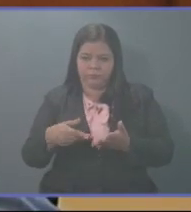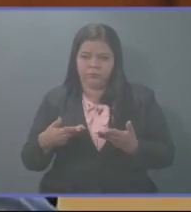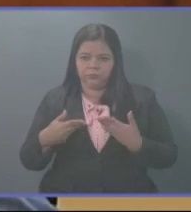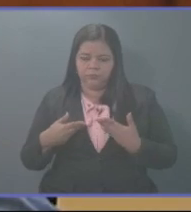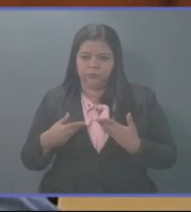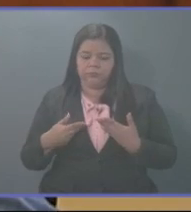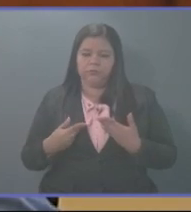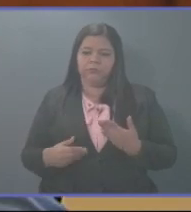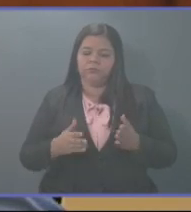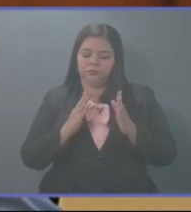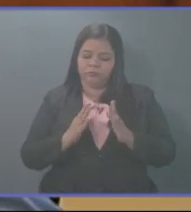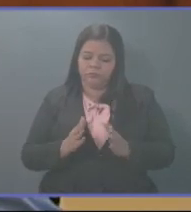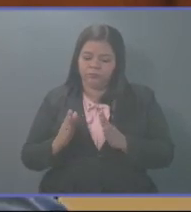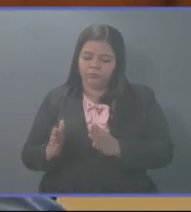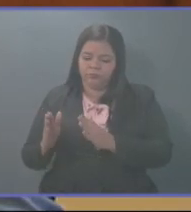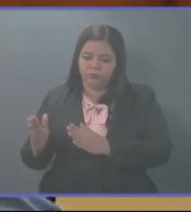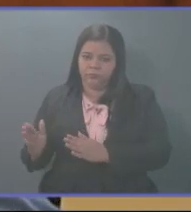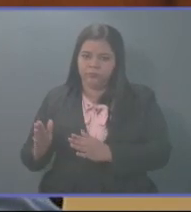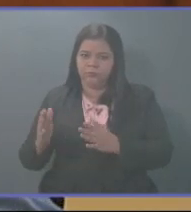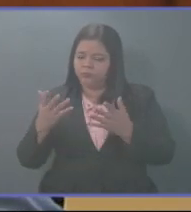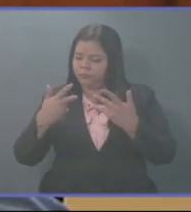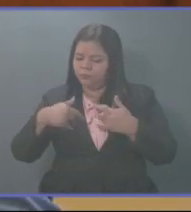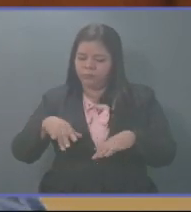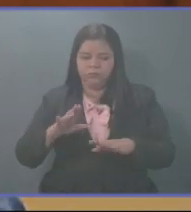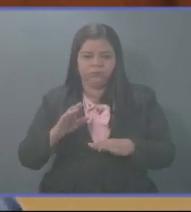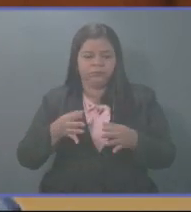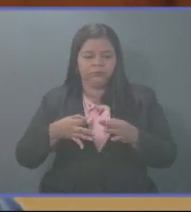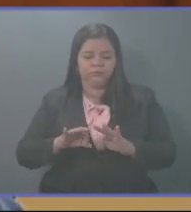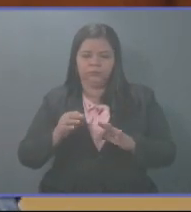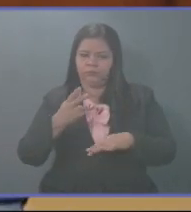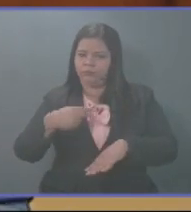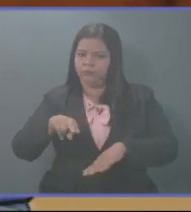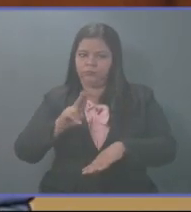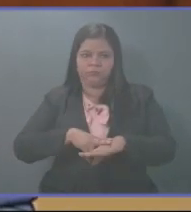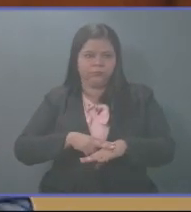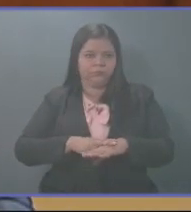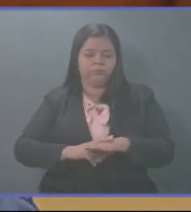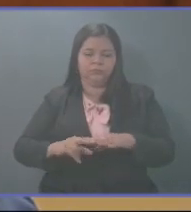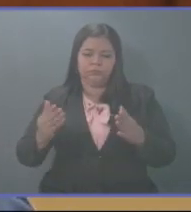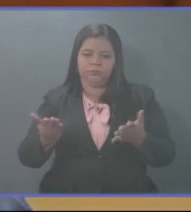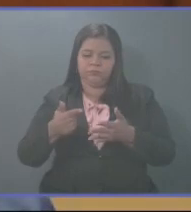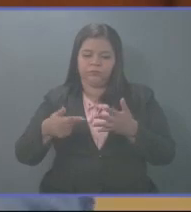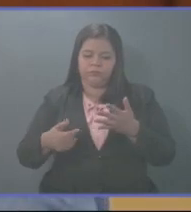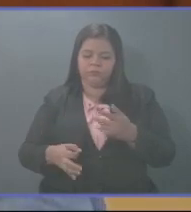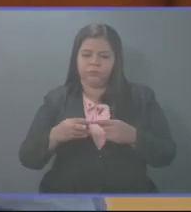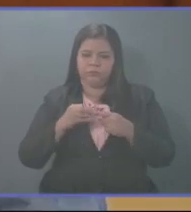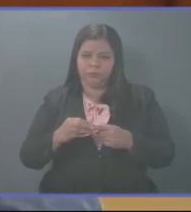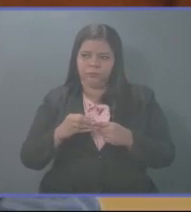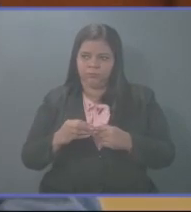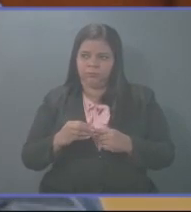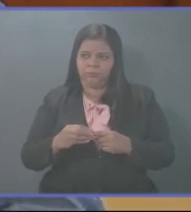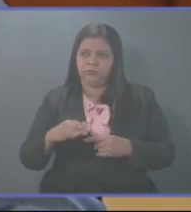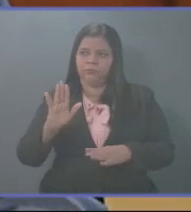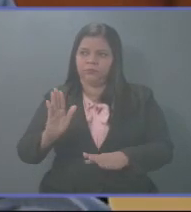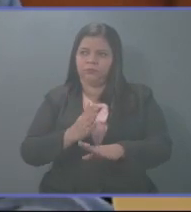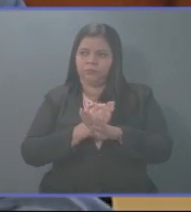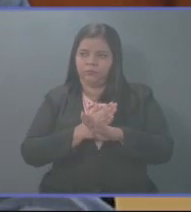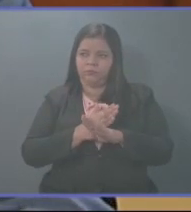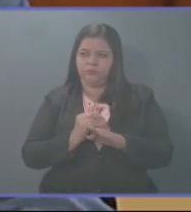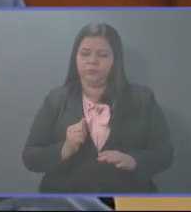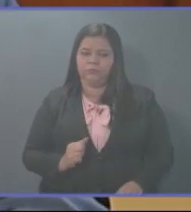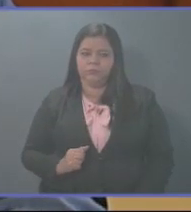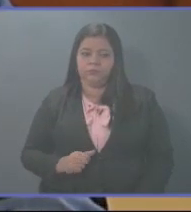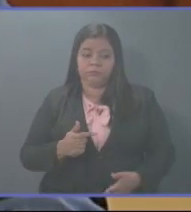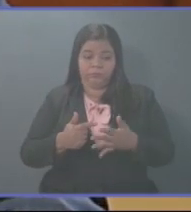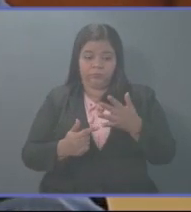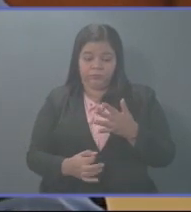y categorizarlos normativamente y emitir la legislación especial orientada a su protección. La